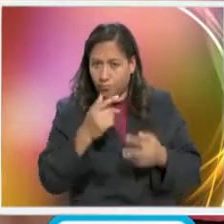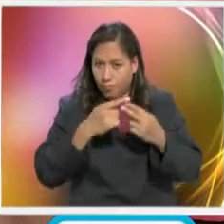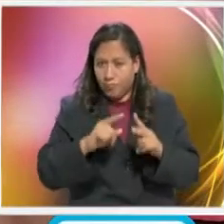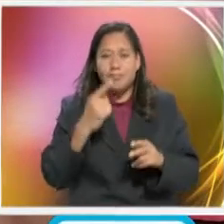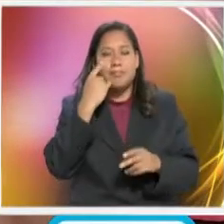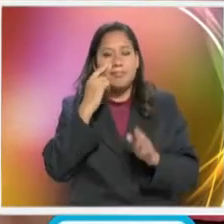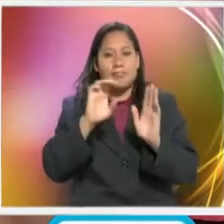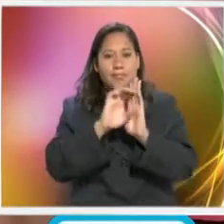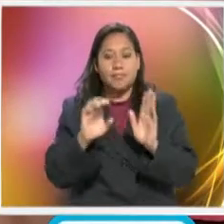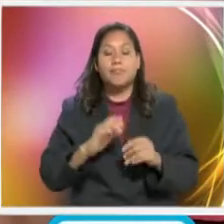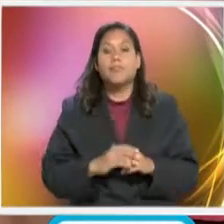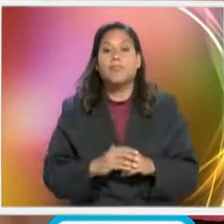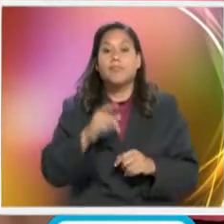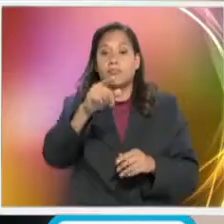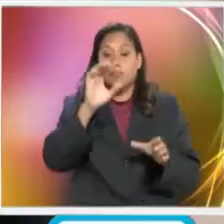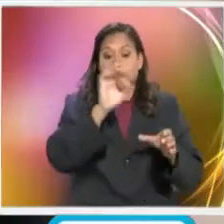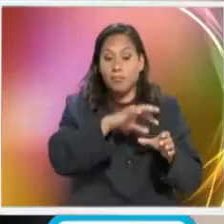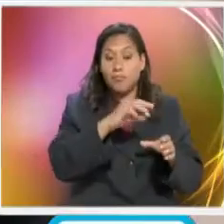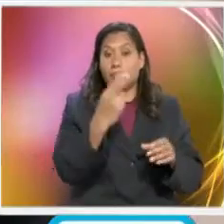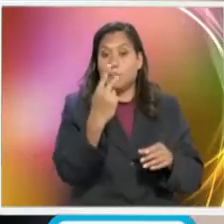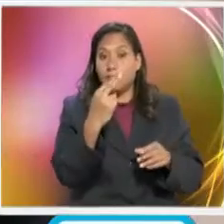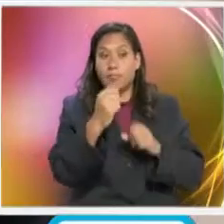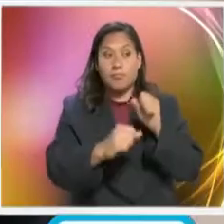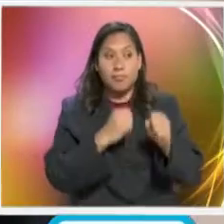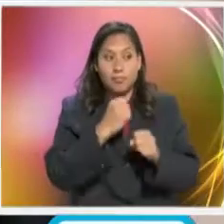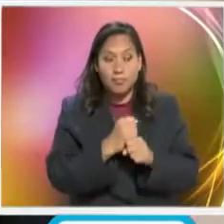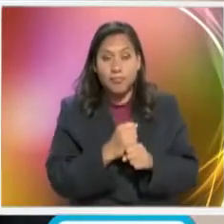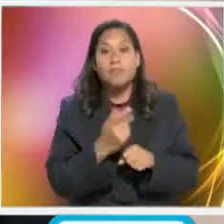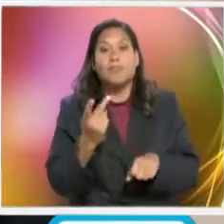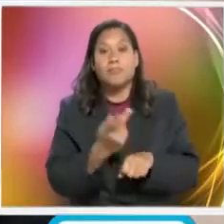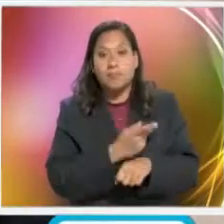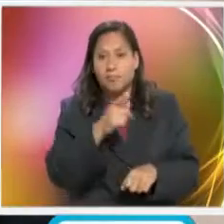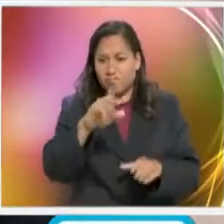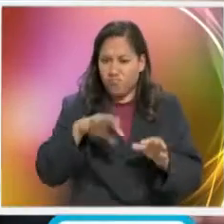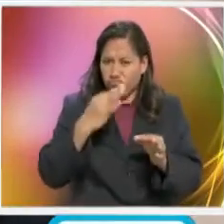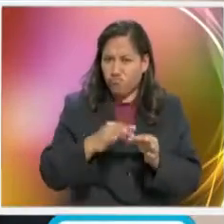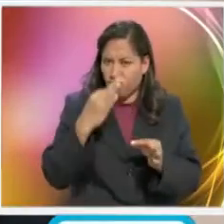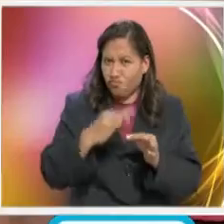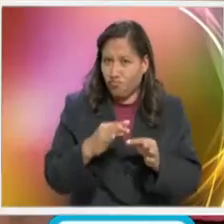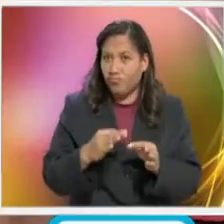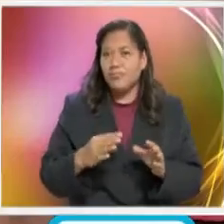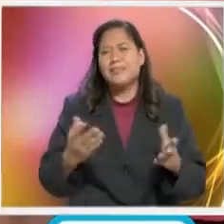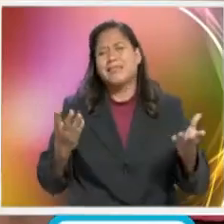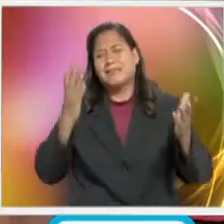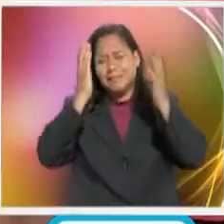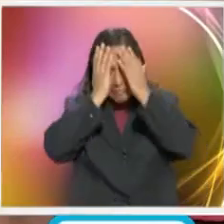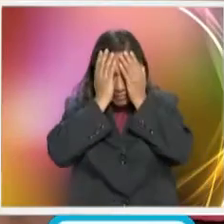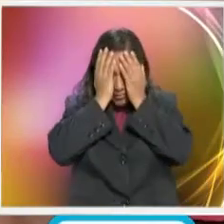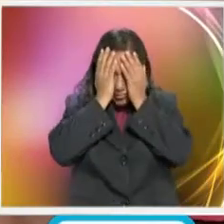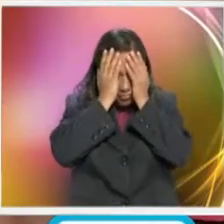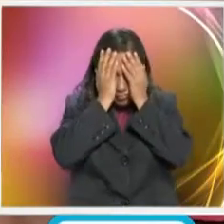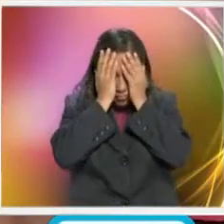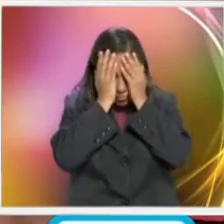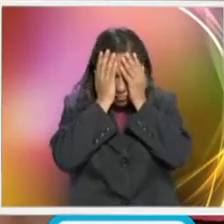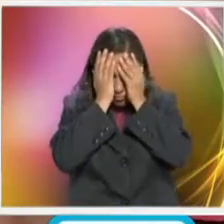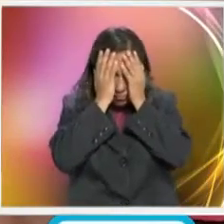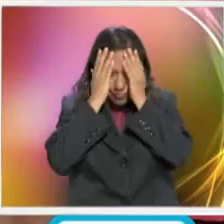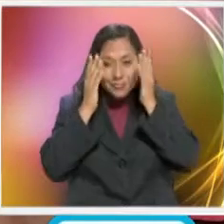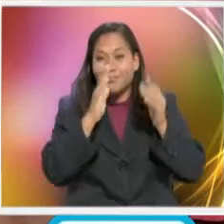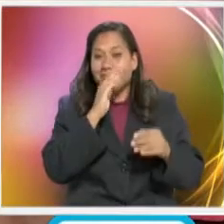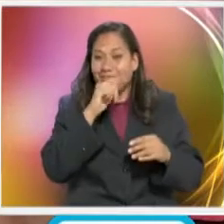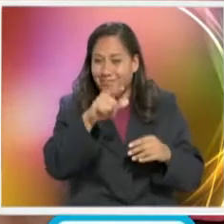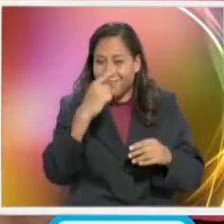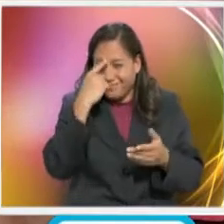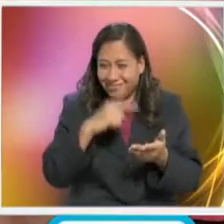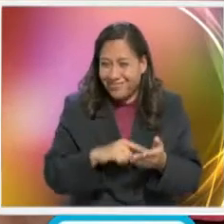¿no? De qué pasaría si hubieras empezado a ahorrar desde los 25 años. A ver. Y te hubieras disciplinado, ¿no? Ay, no me lo restriegues en la cara así de Pues feo. sí, por